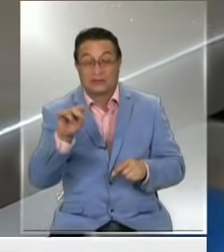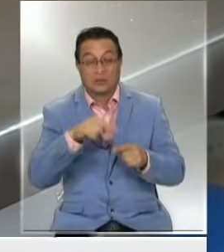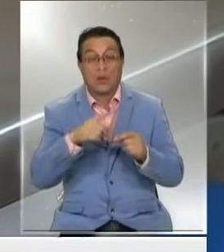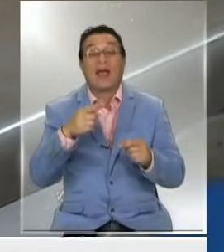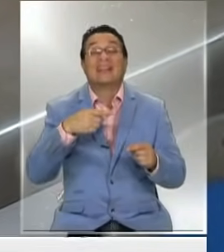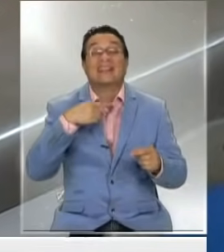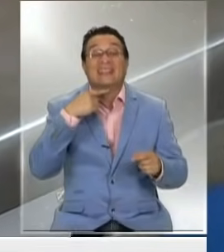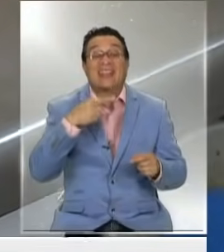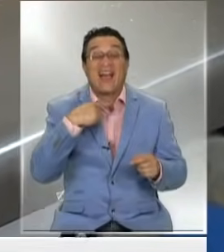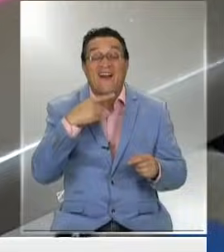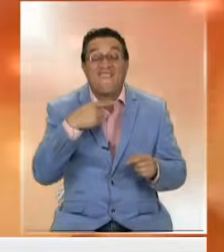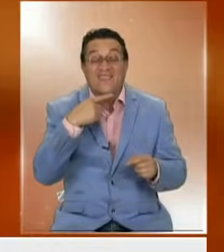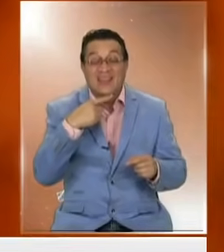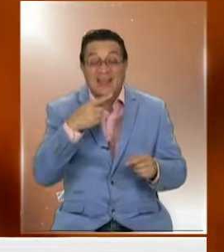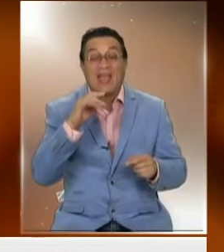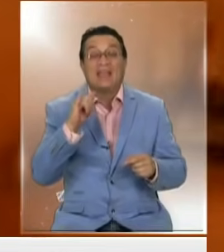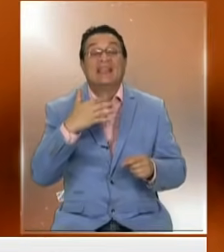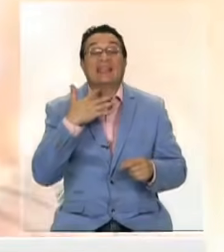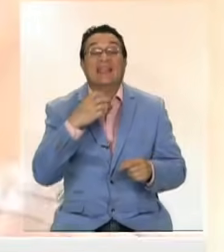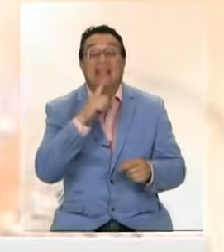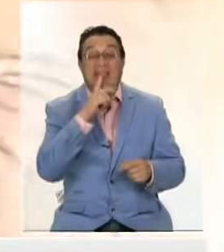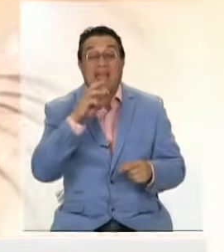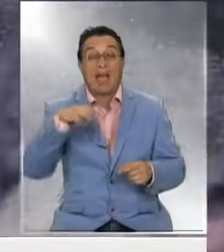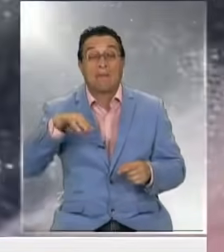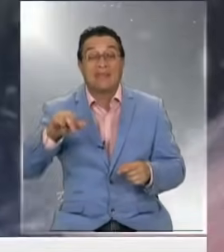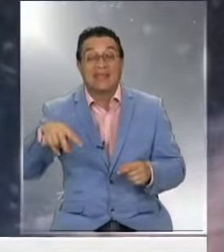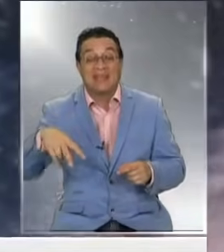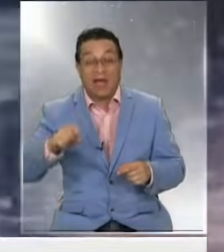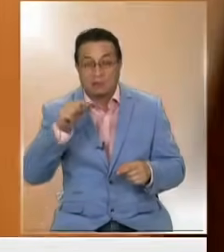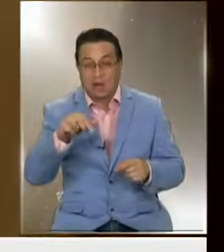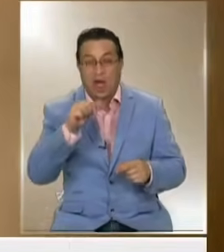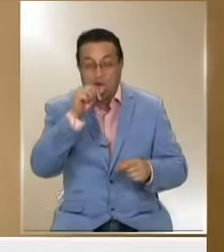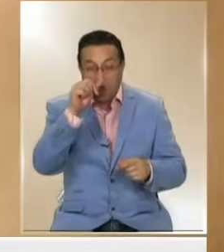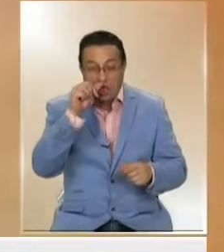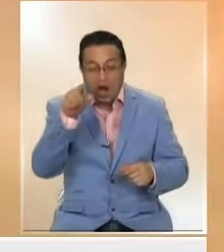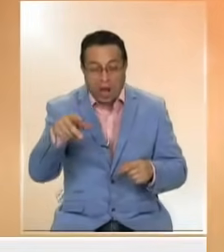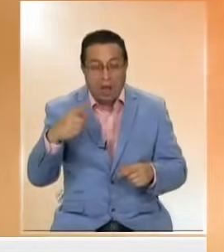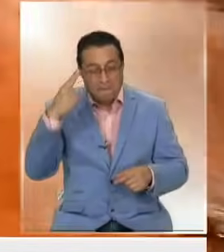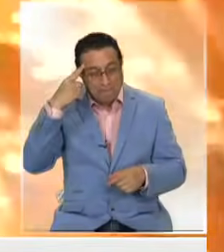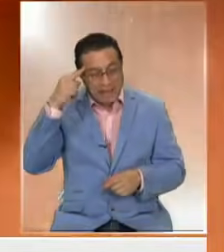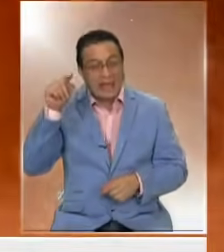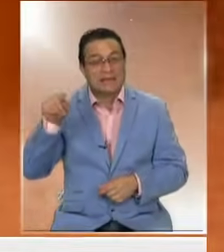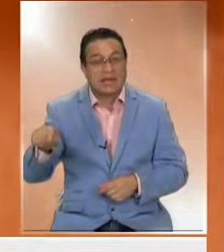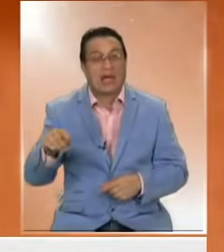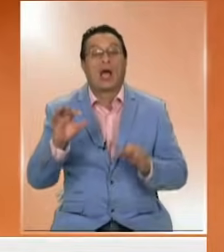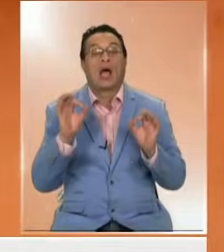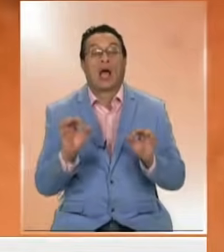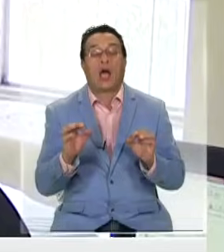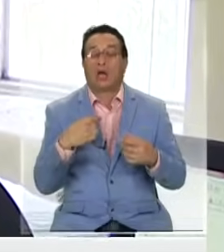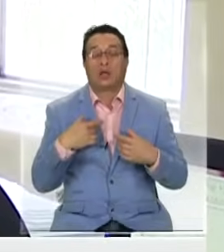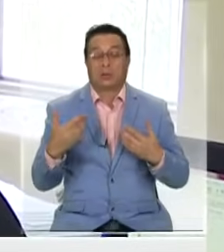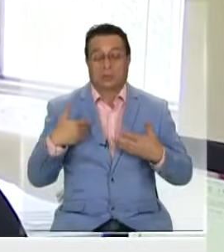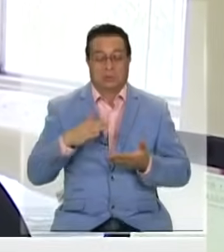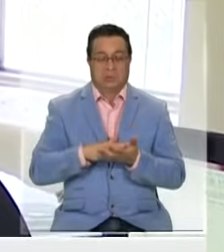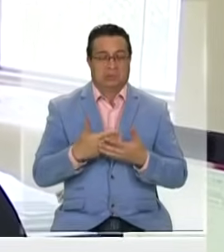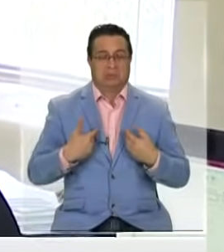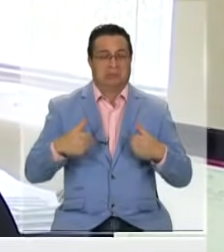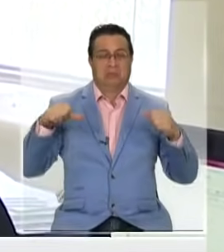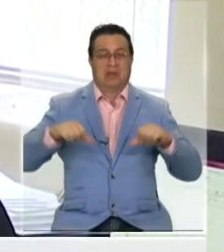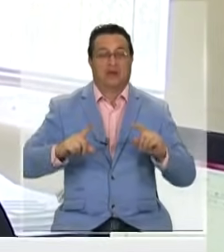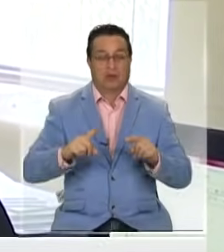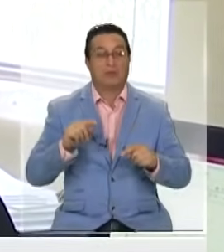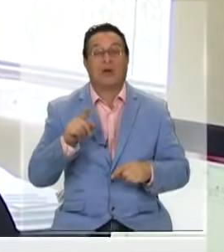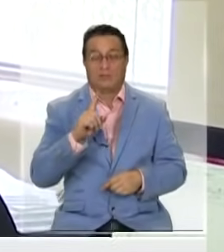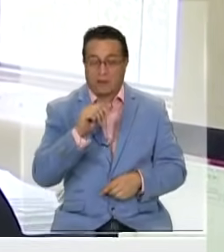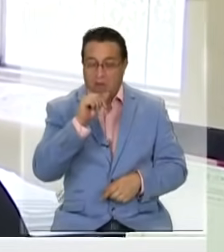cafeína y ketamina. Jóvenes consumen drogas considerando o pensando que son inocuas, y eso no es correcto. Ya las